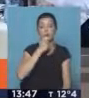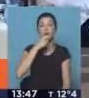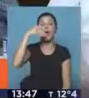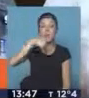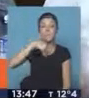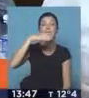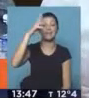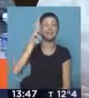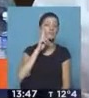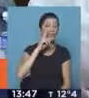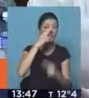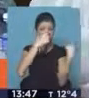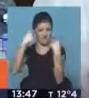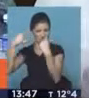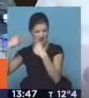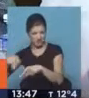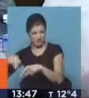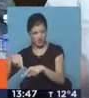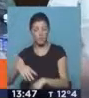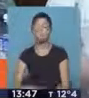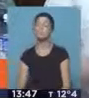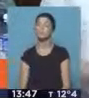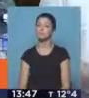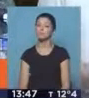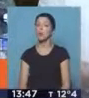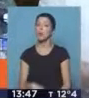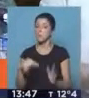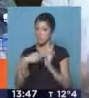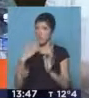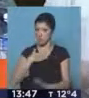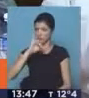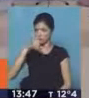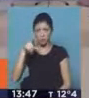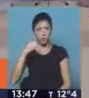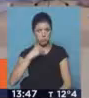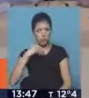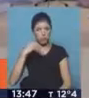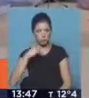Pero finalmente sí, yo creo que tienen voluntad, tienen